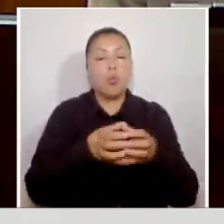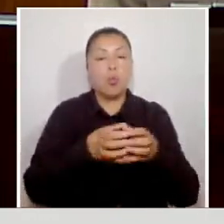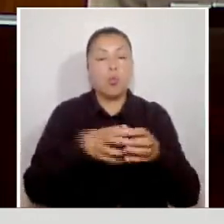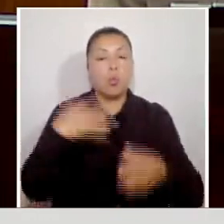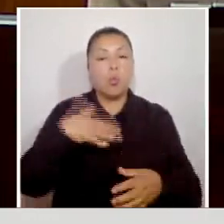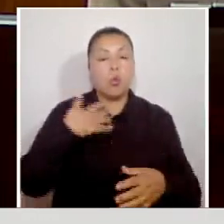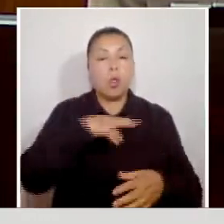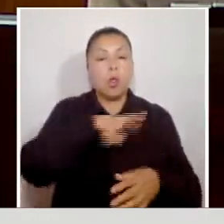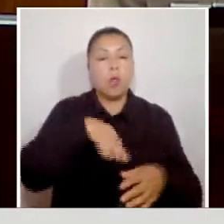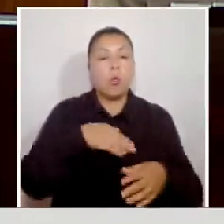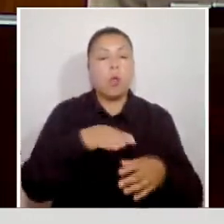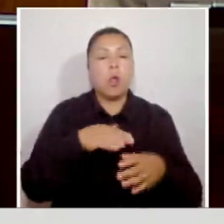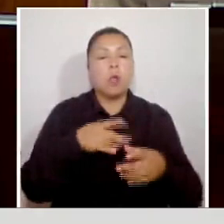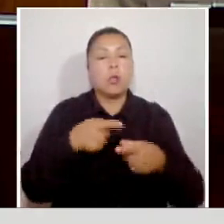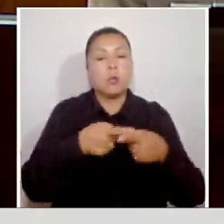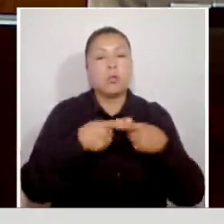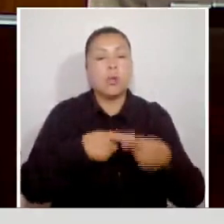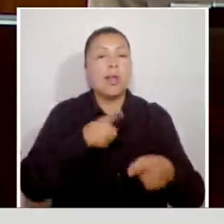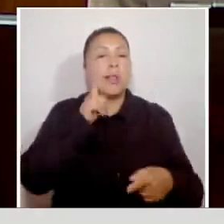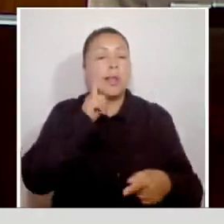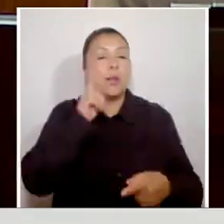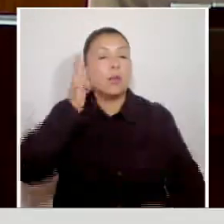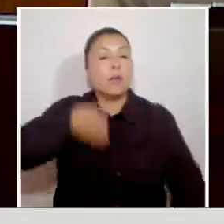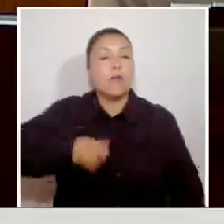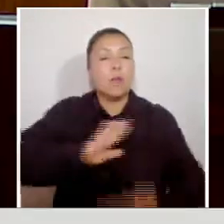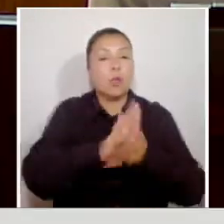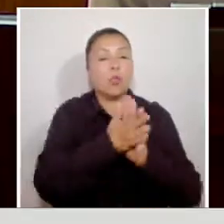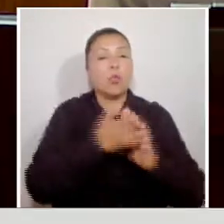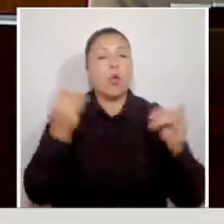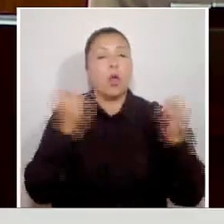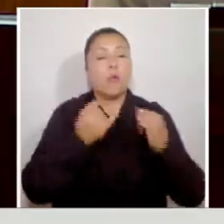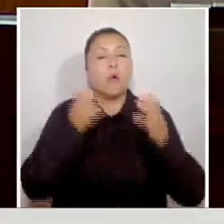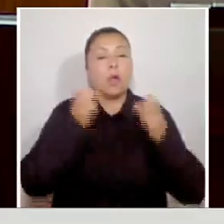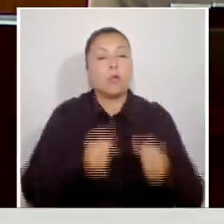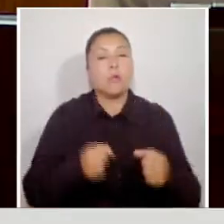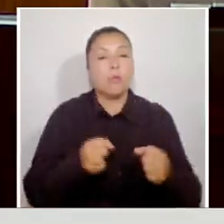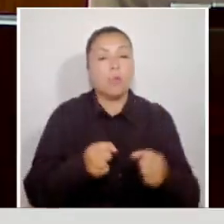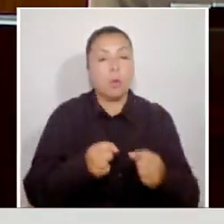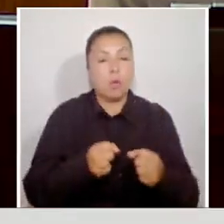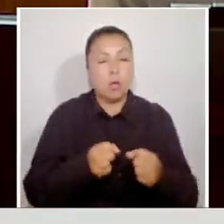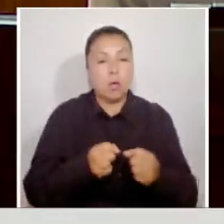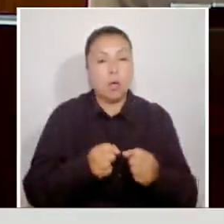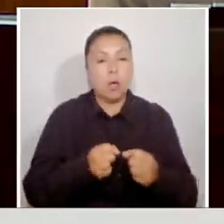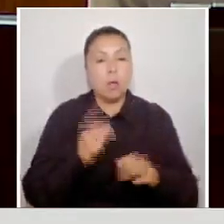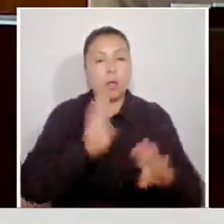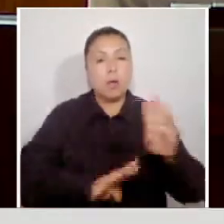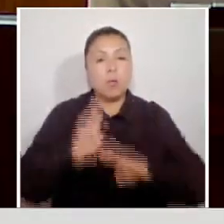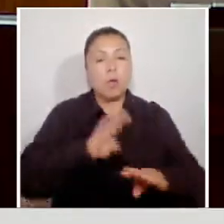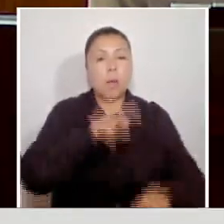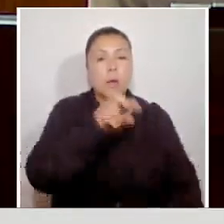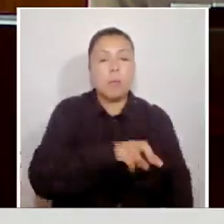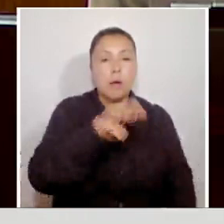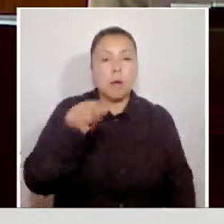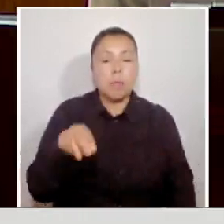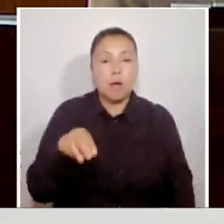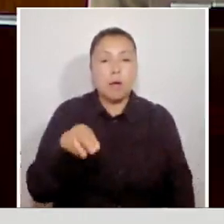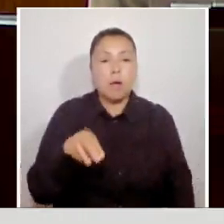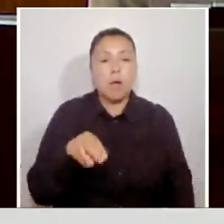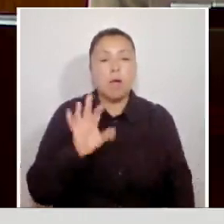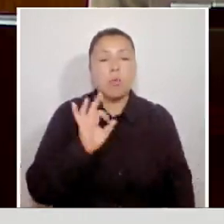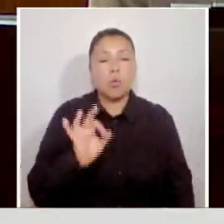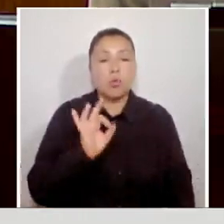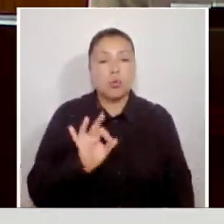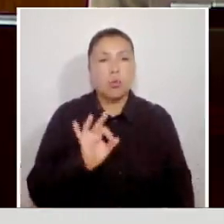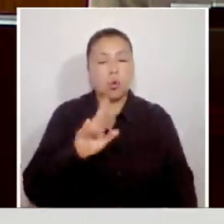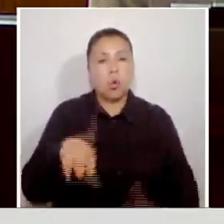sociedad tengo el deber de Buscar todas las formas posibles para proteger a los padres y por supuesto también a los